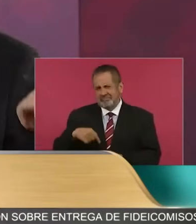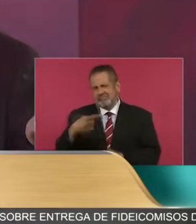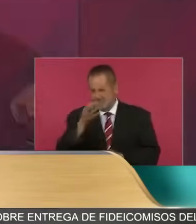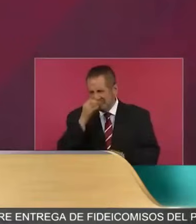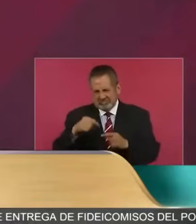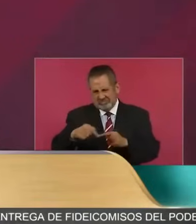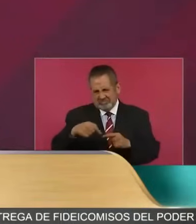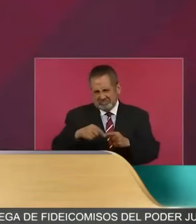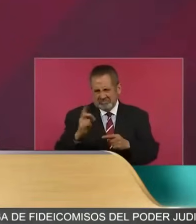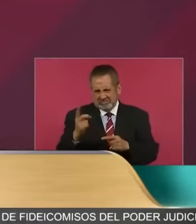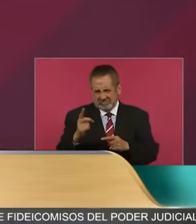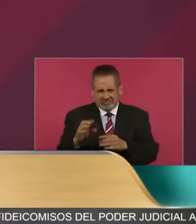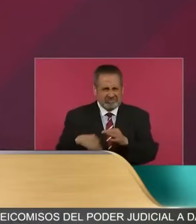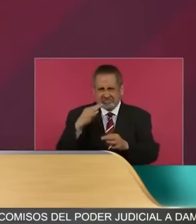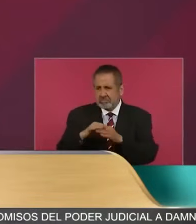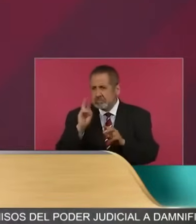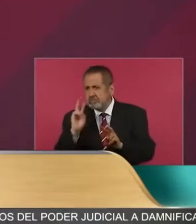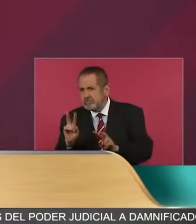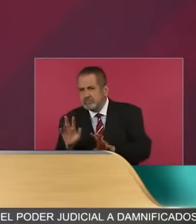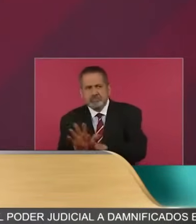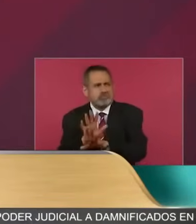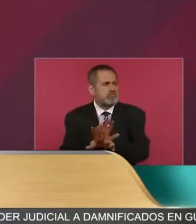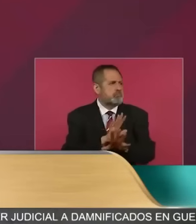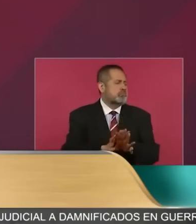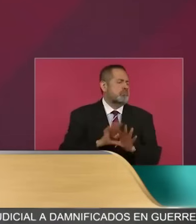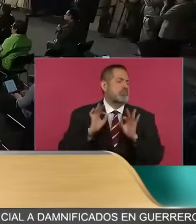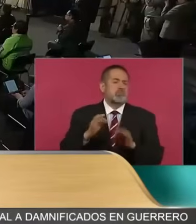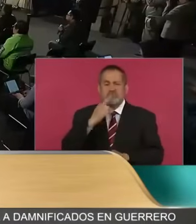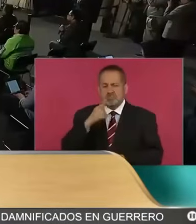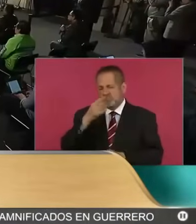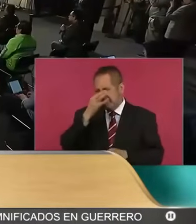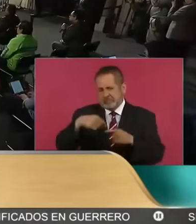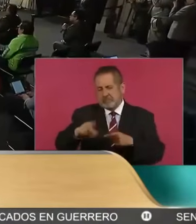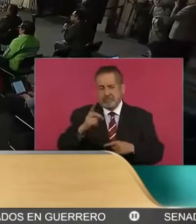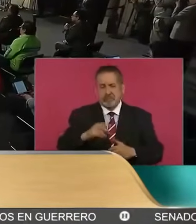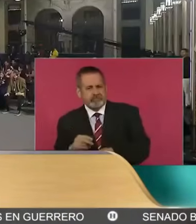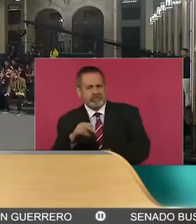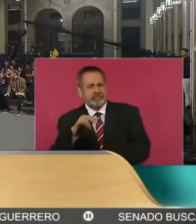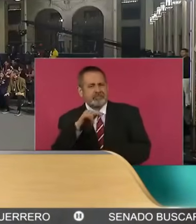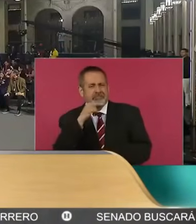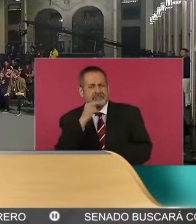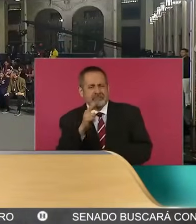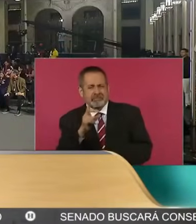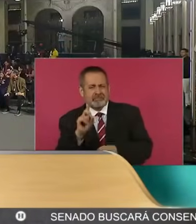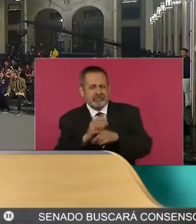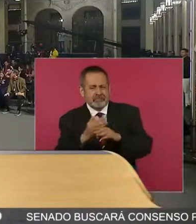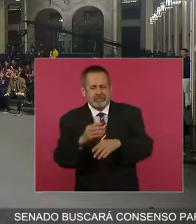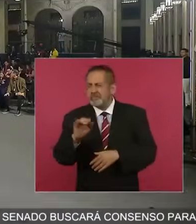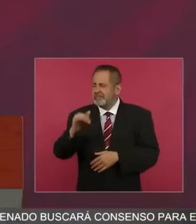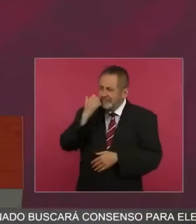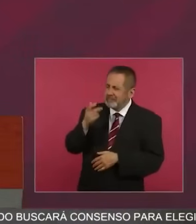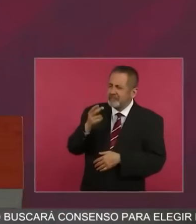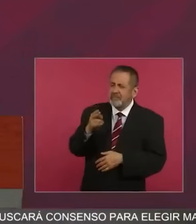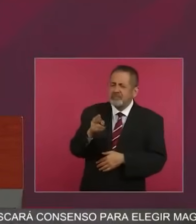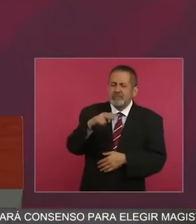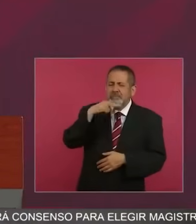diciembre se van a notar ya los cambios, ya para diciembre. Sí, queremos que para la Navidad sea